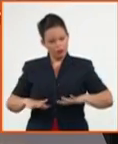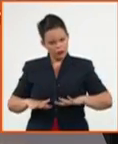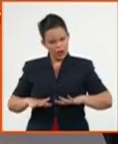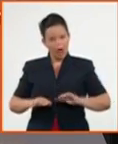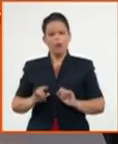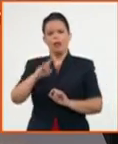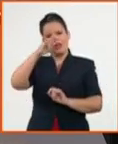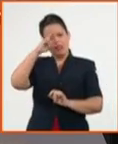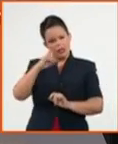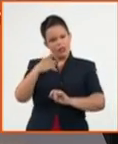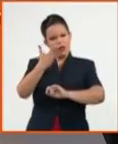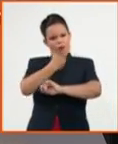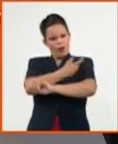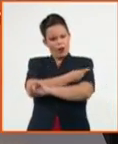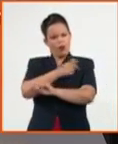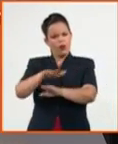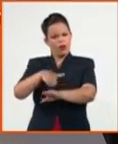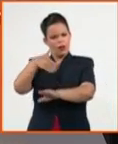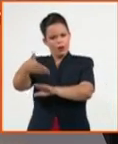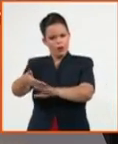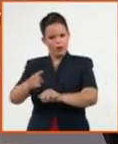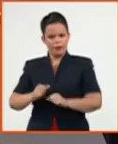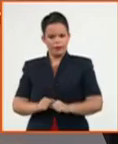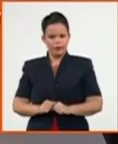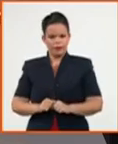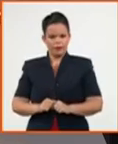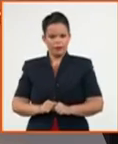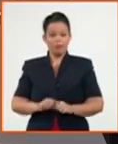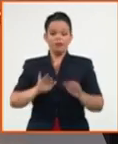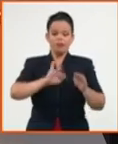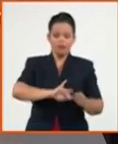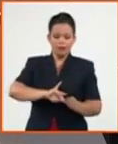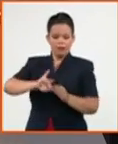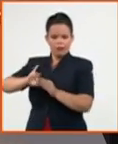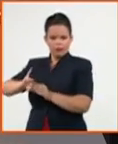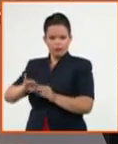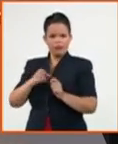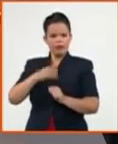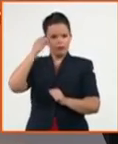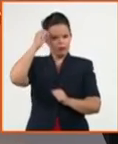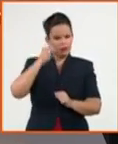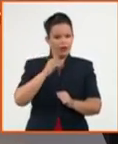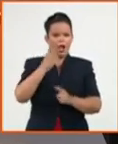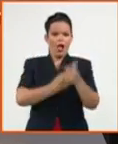en el caso de los alérgicos al al tío merz al timerosal como